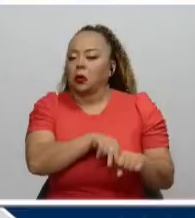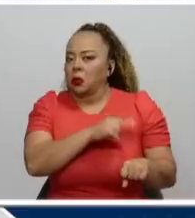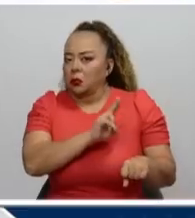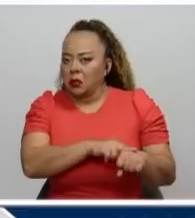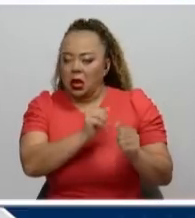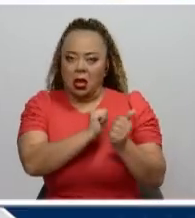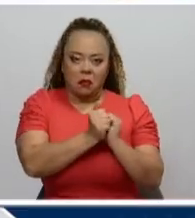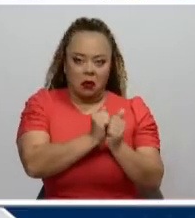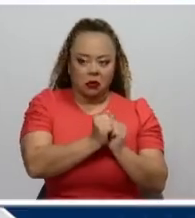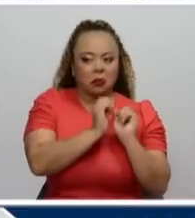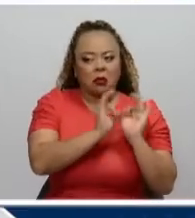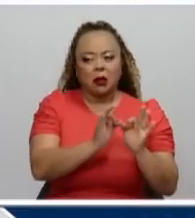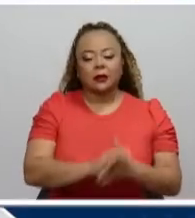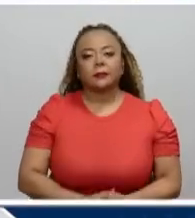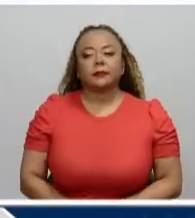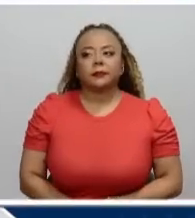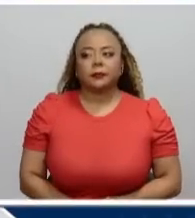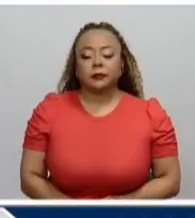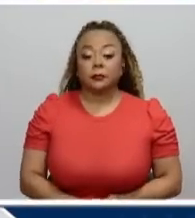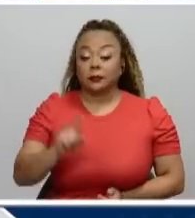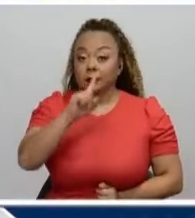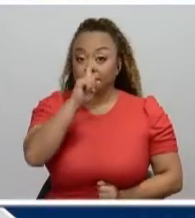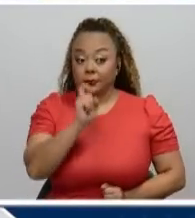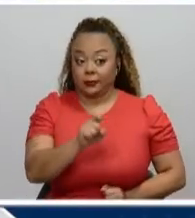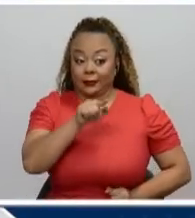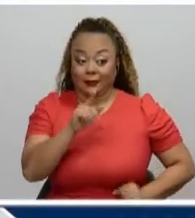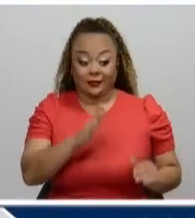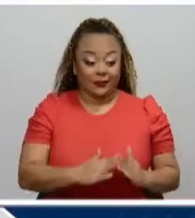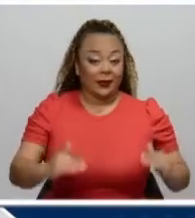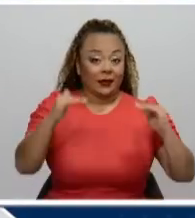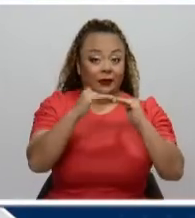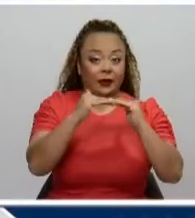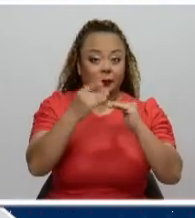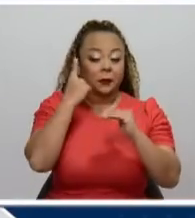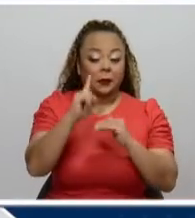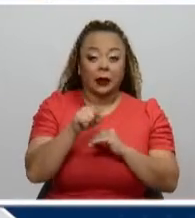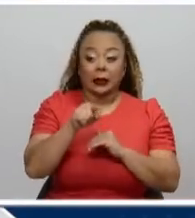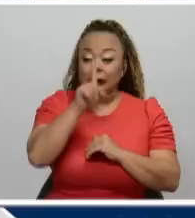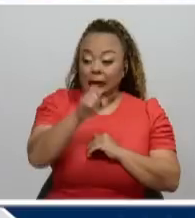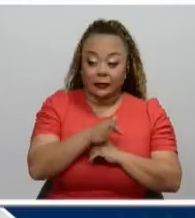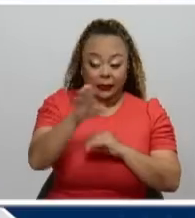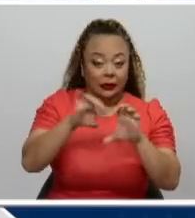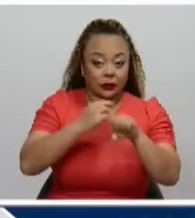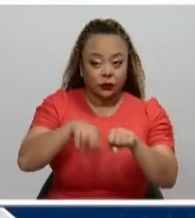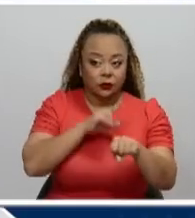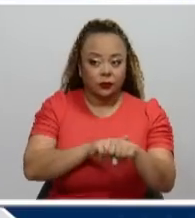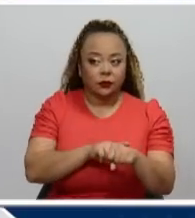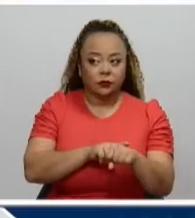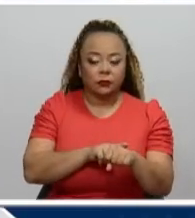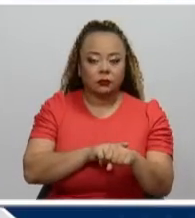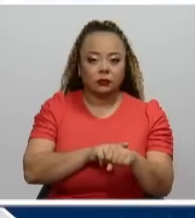de campeonato o sea bien si usted me pregunta si es un nivel para decir tiene que ir a selección nacional